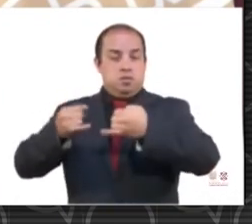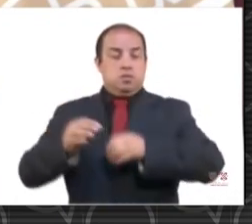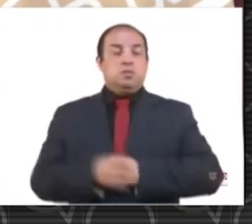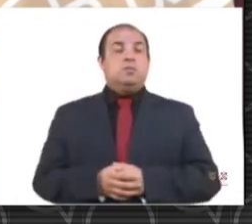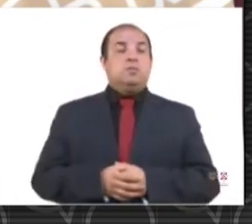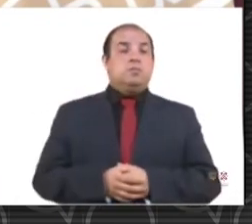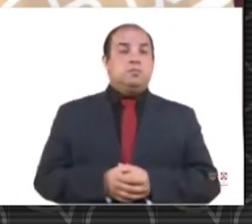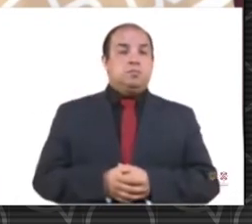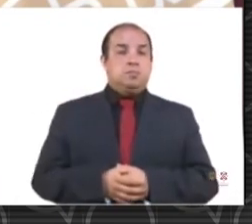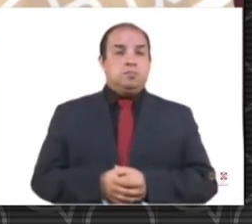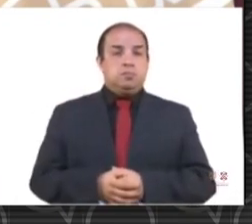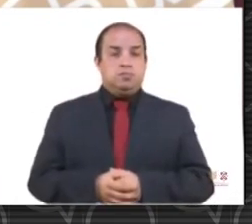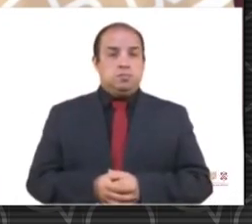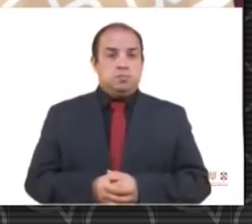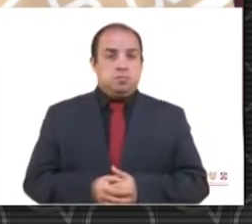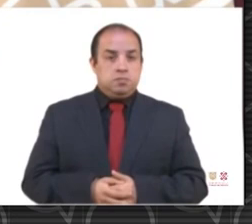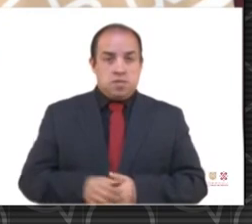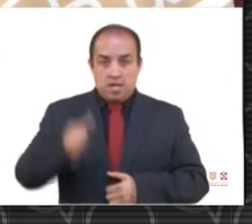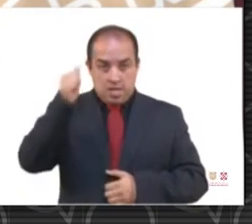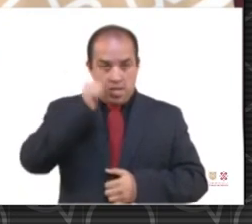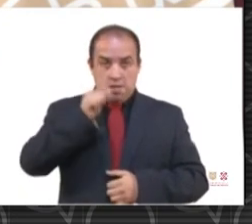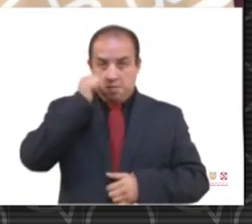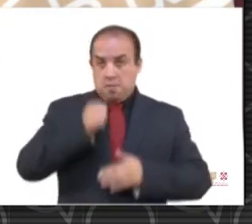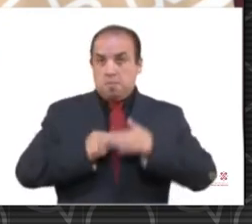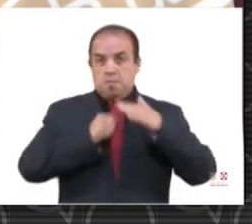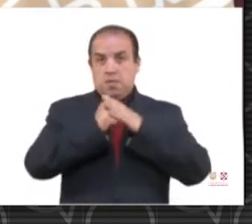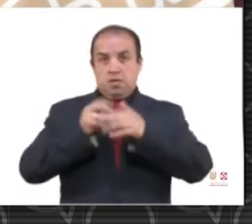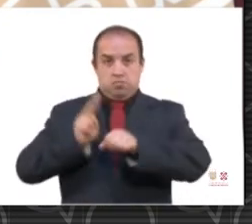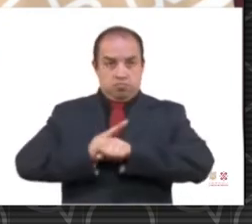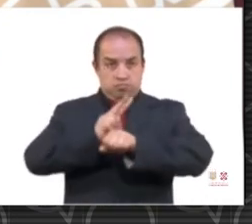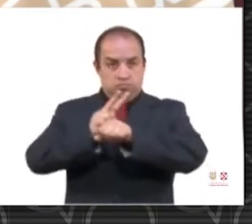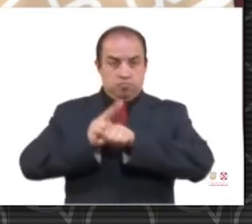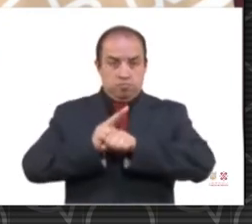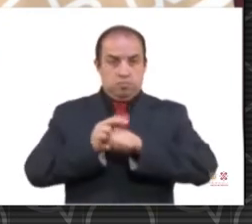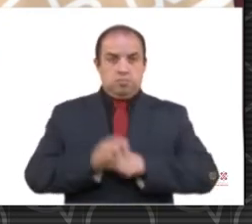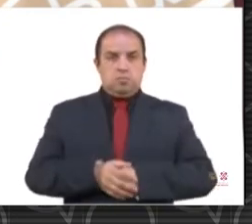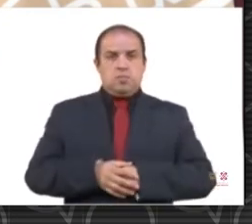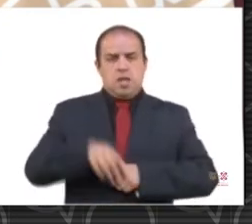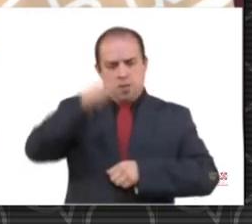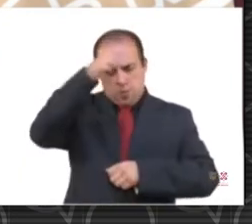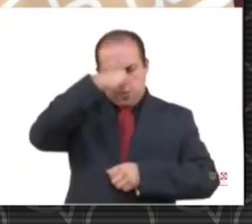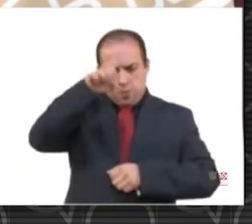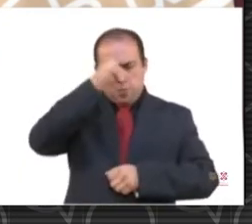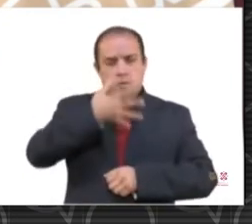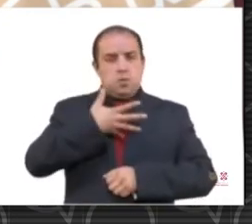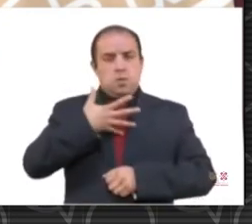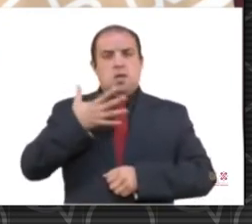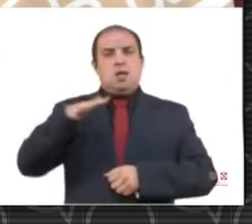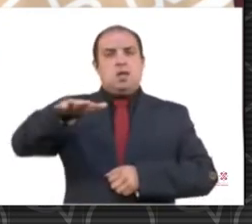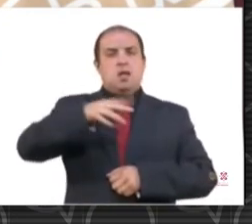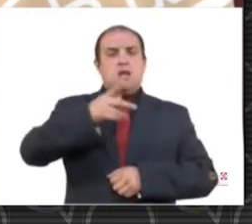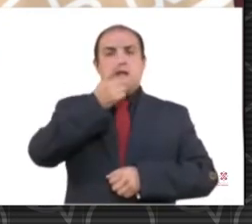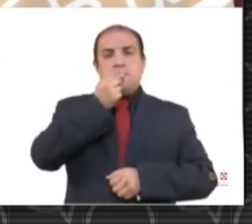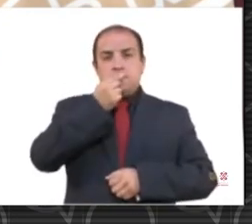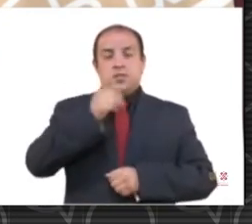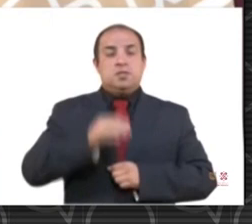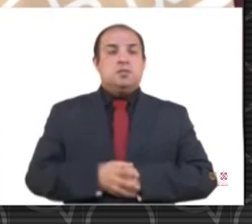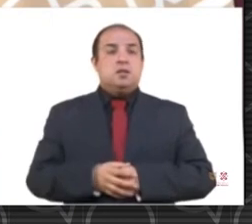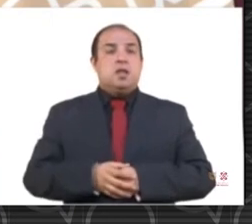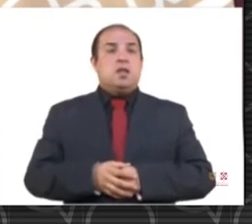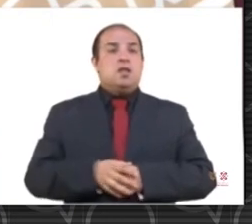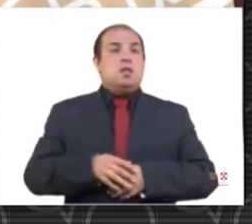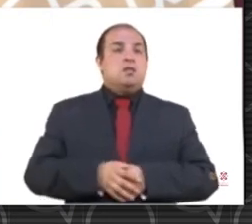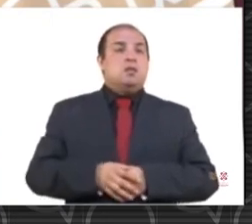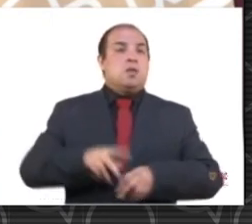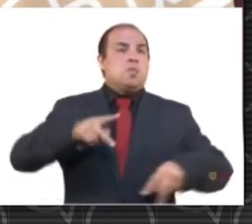Y en estos casos pues siempre se fortalece la vigilancia, ¿no? Tiene mucha experiencia la policía en partidos de